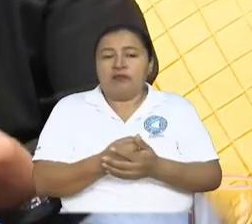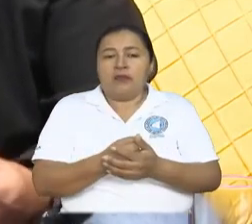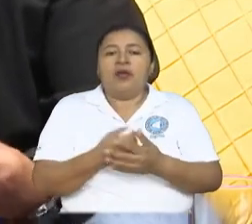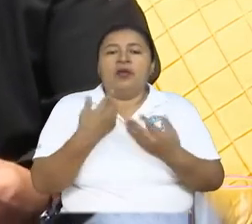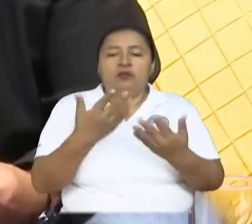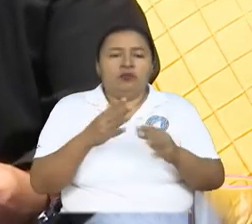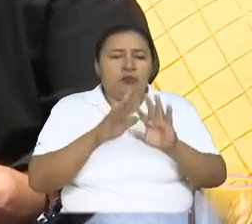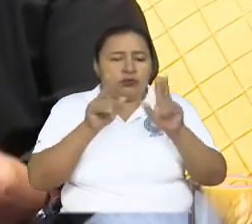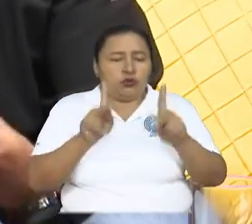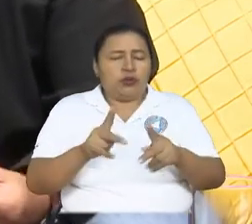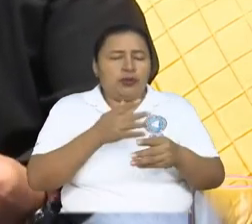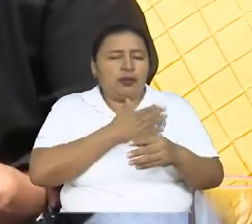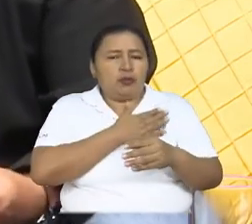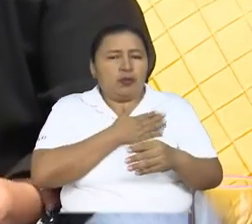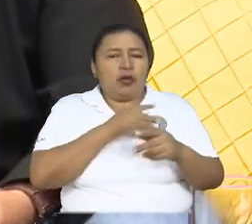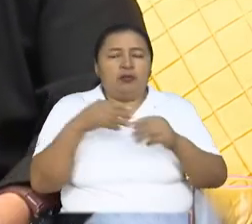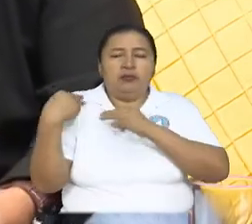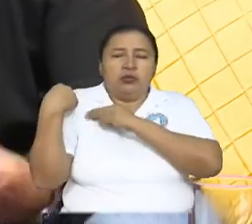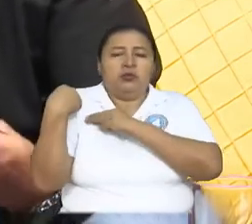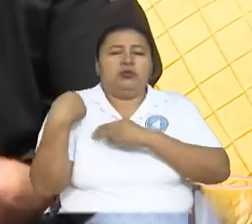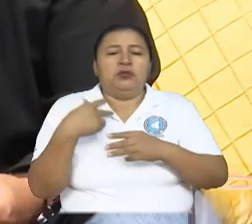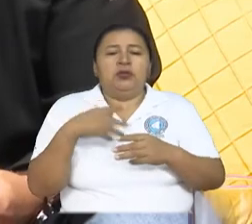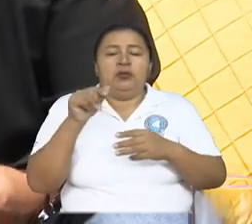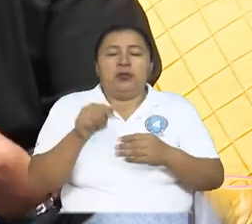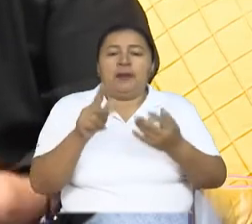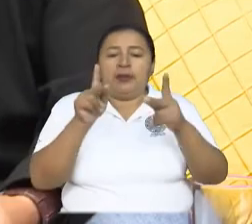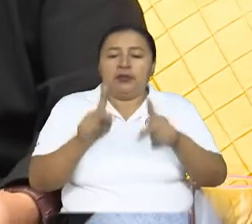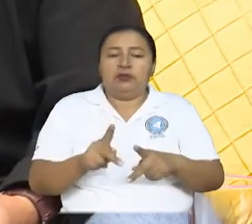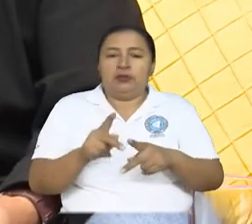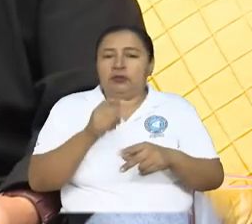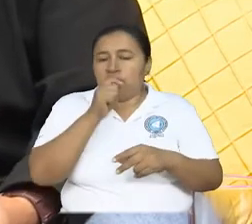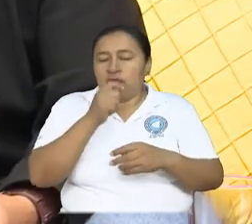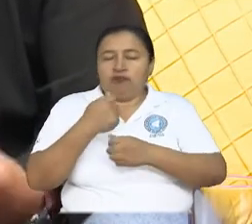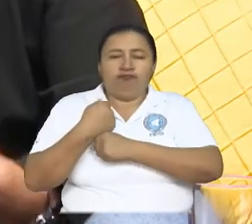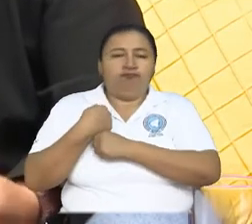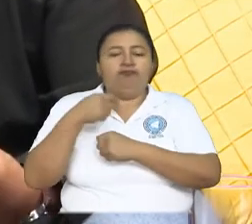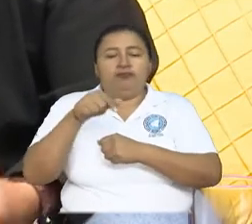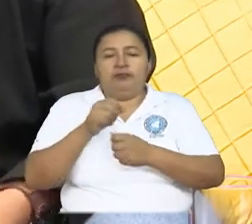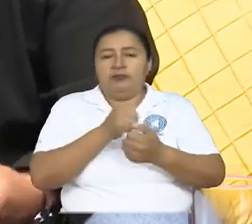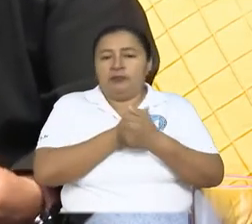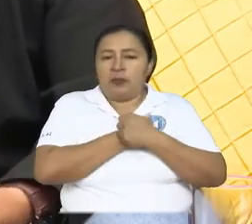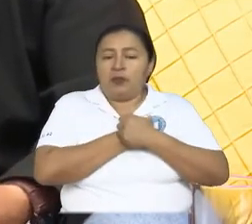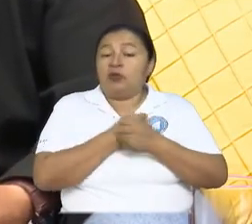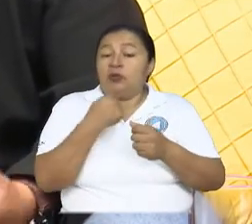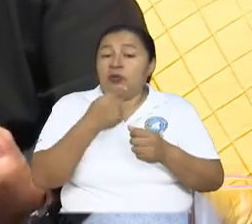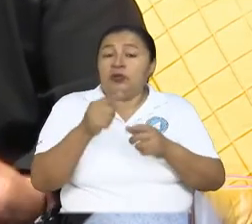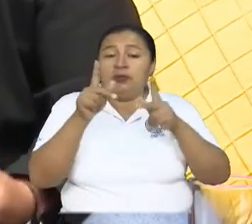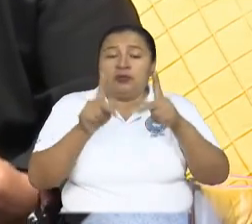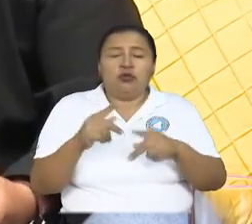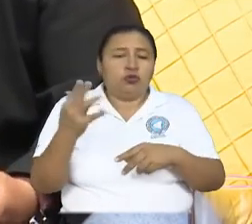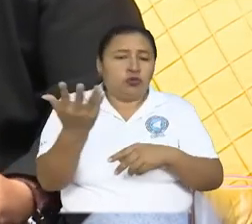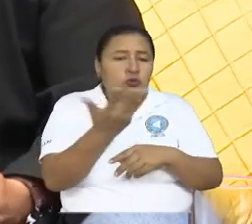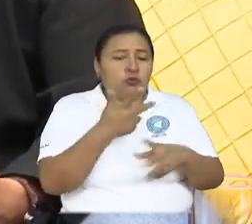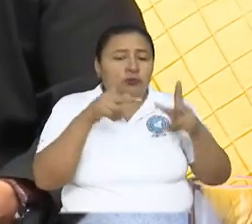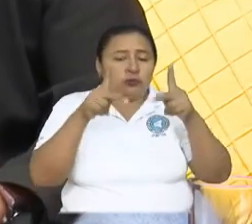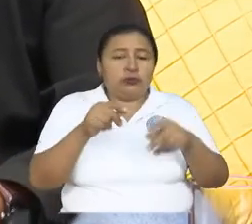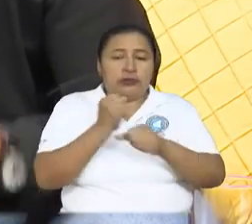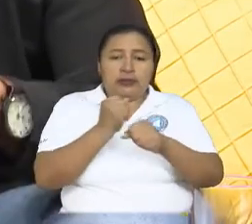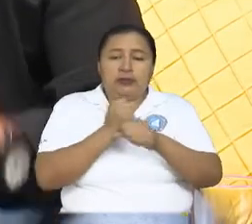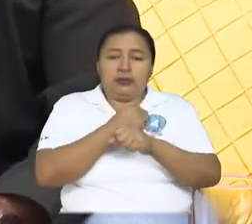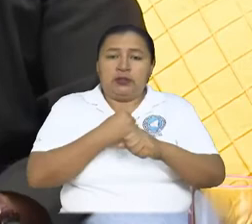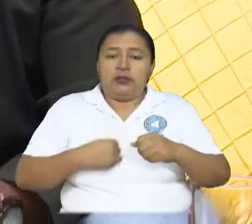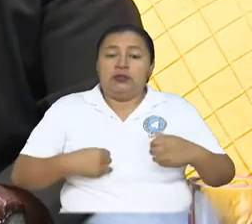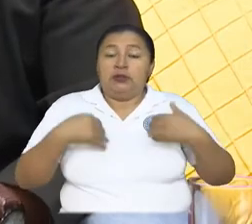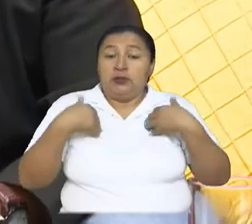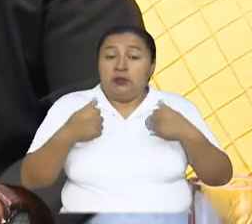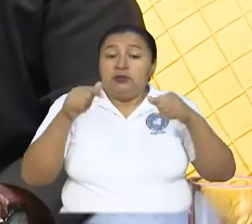enamorados pues misionero es un militante del amor y todos los trabajadores de la salud son militantes del amor por